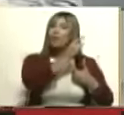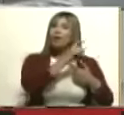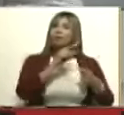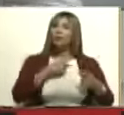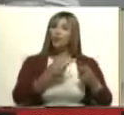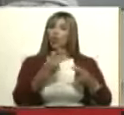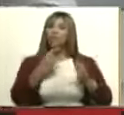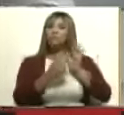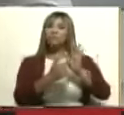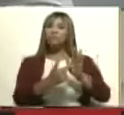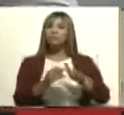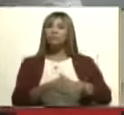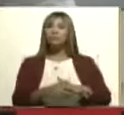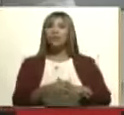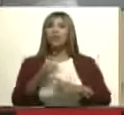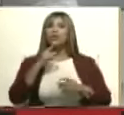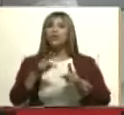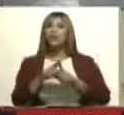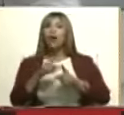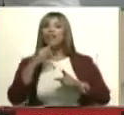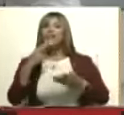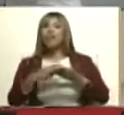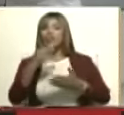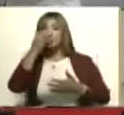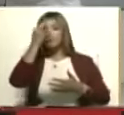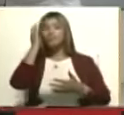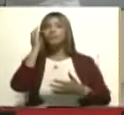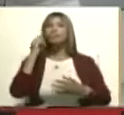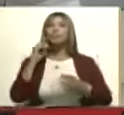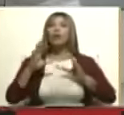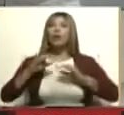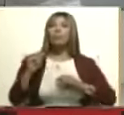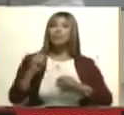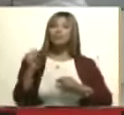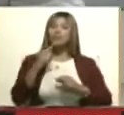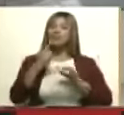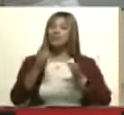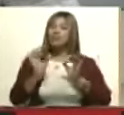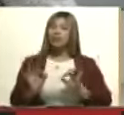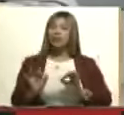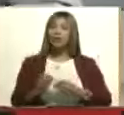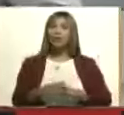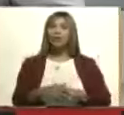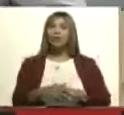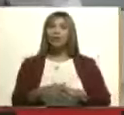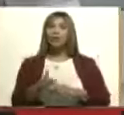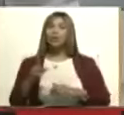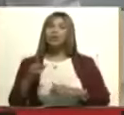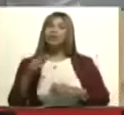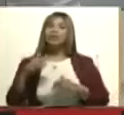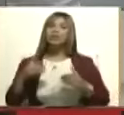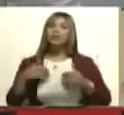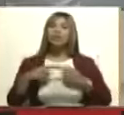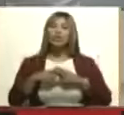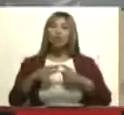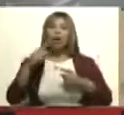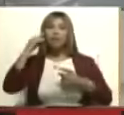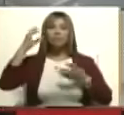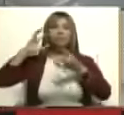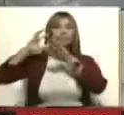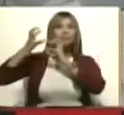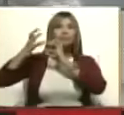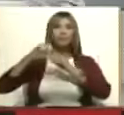Guillermo revelaron y lo tomó como cierto el Cuerpo Policial de Investigación, que era que supuestamente él era esquizofrénico.